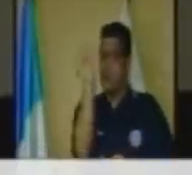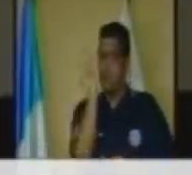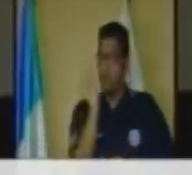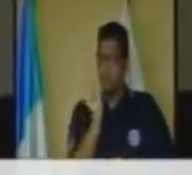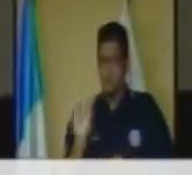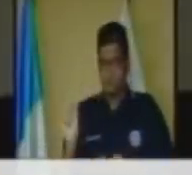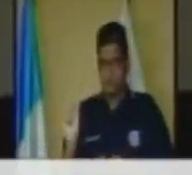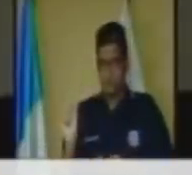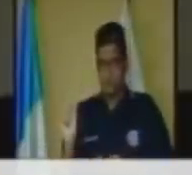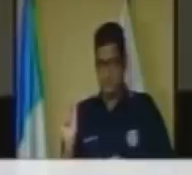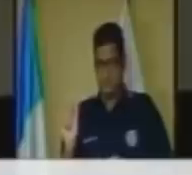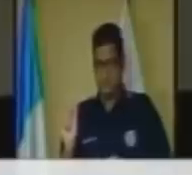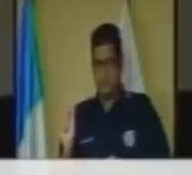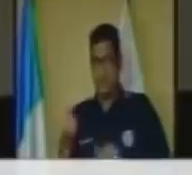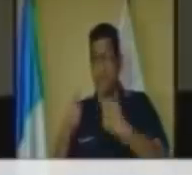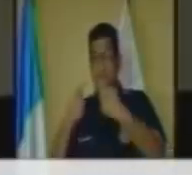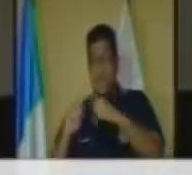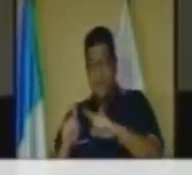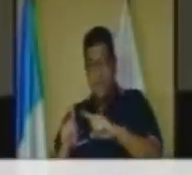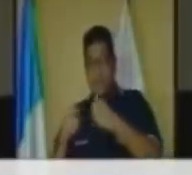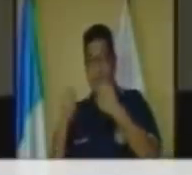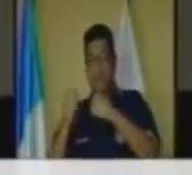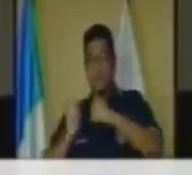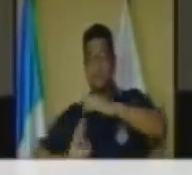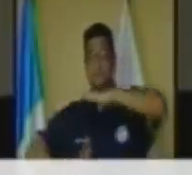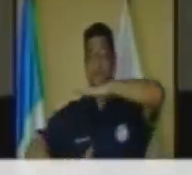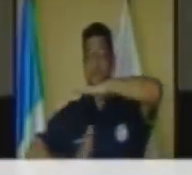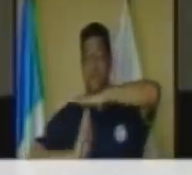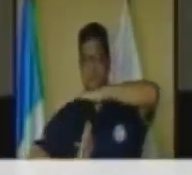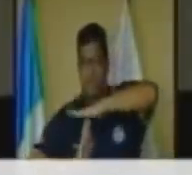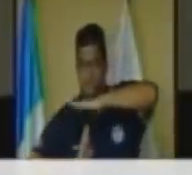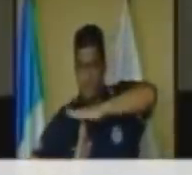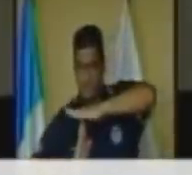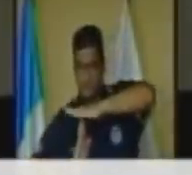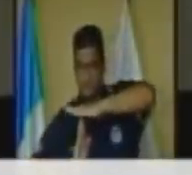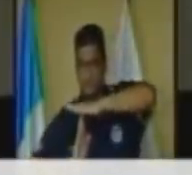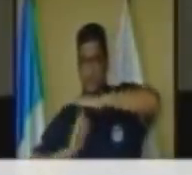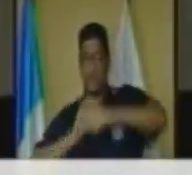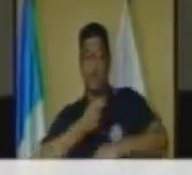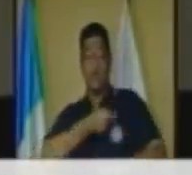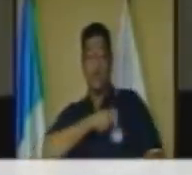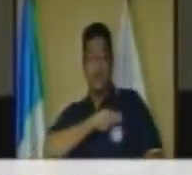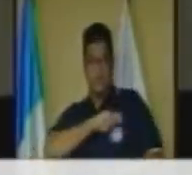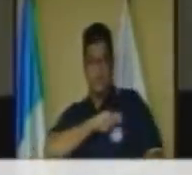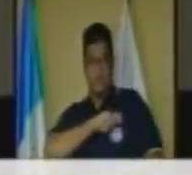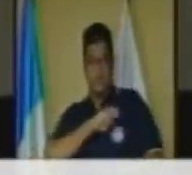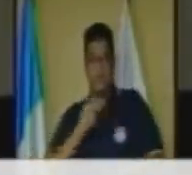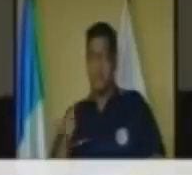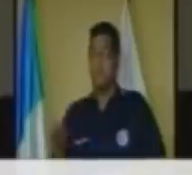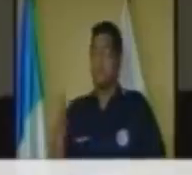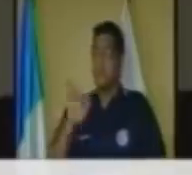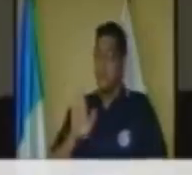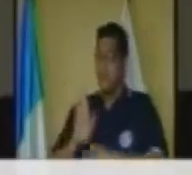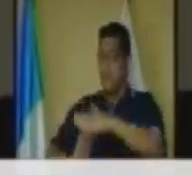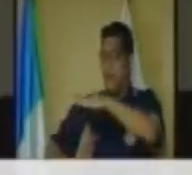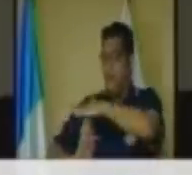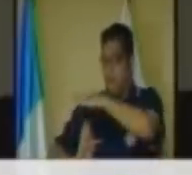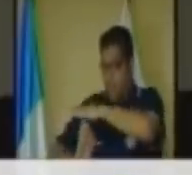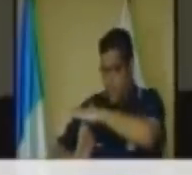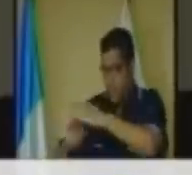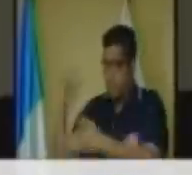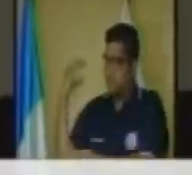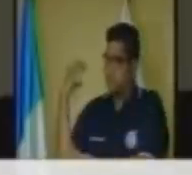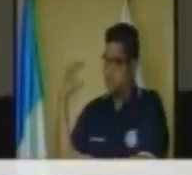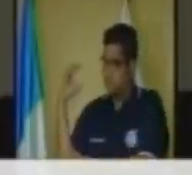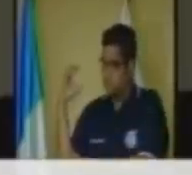tenía es de que hizo tránsito a través de Madrid. De Madrid voló a Bogotá y de Bogotá voló